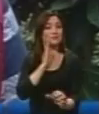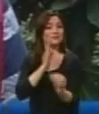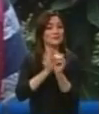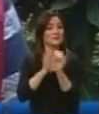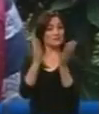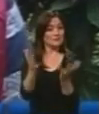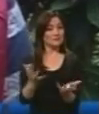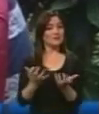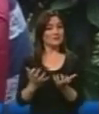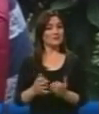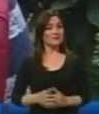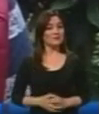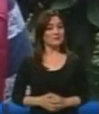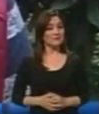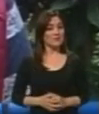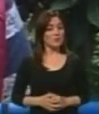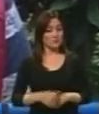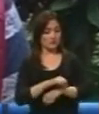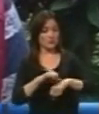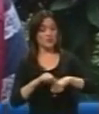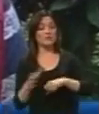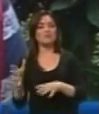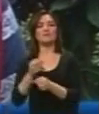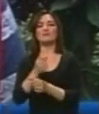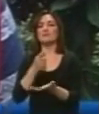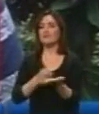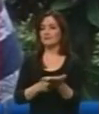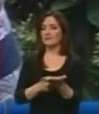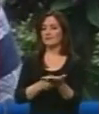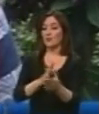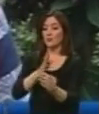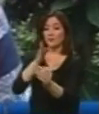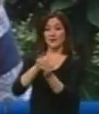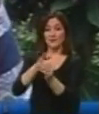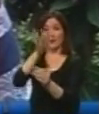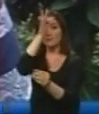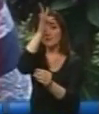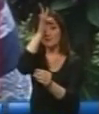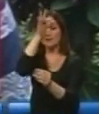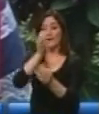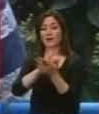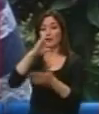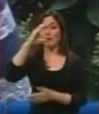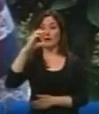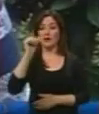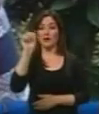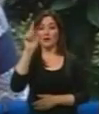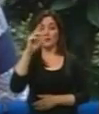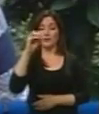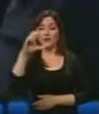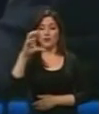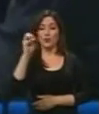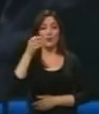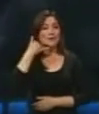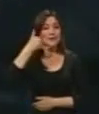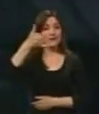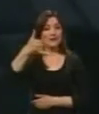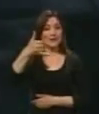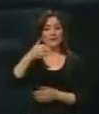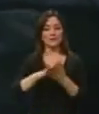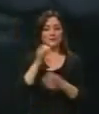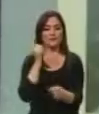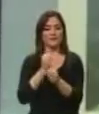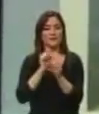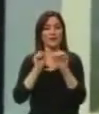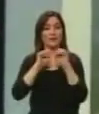deseen ser intervenidas deben acudir acá al Hospital Padre Carolo o comunicarse a Trabajo Social. Las